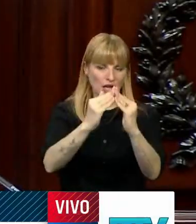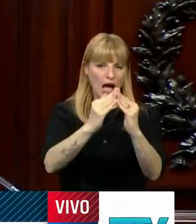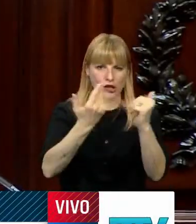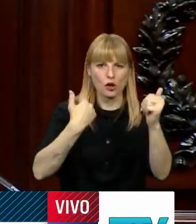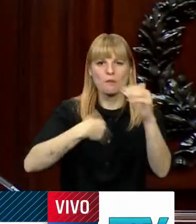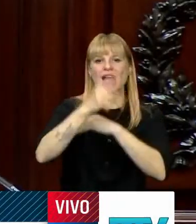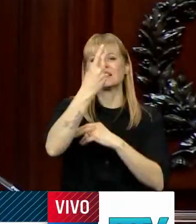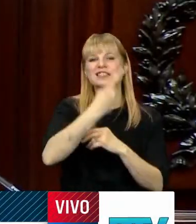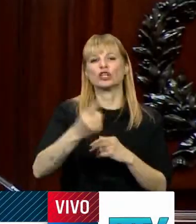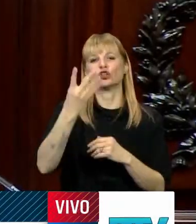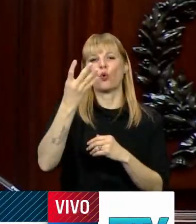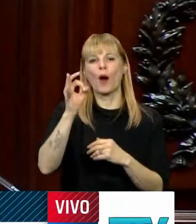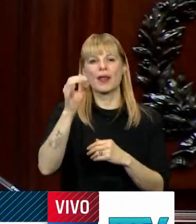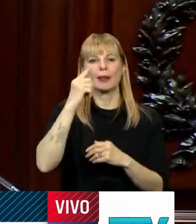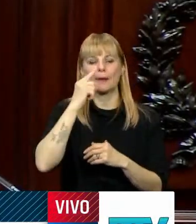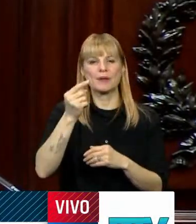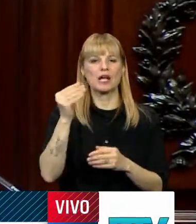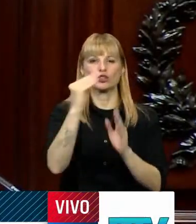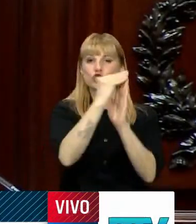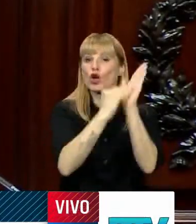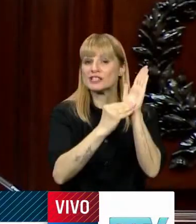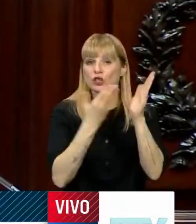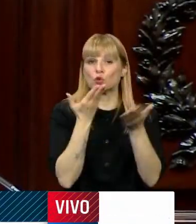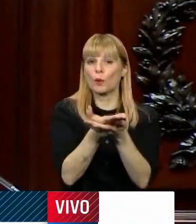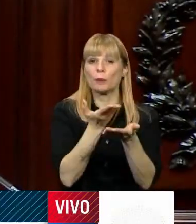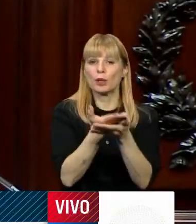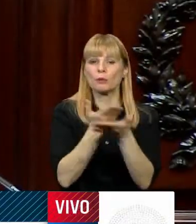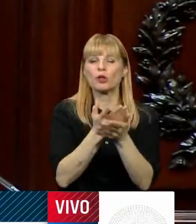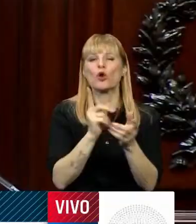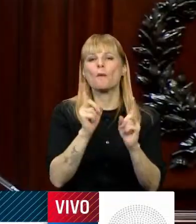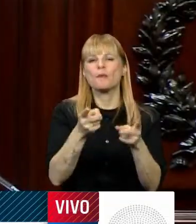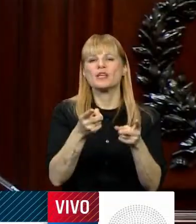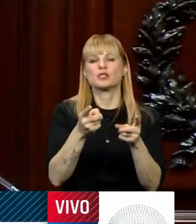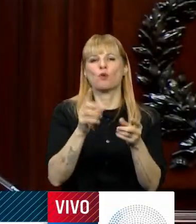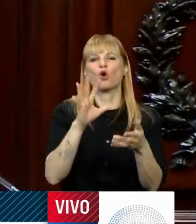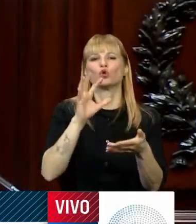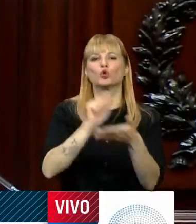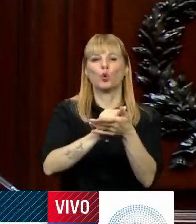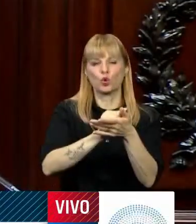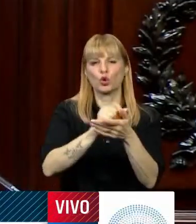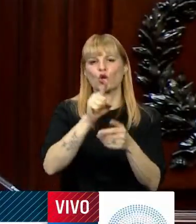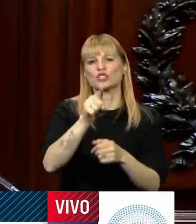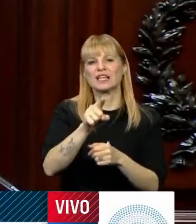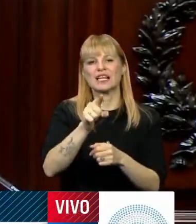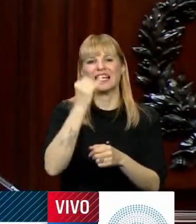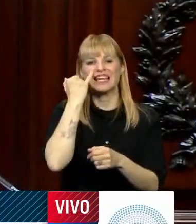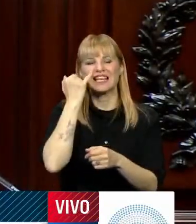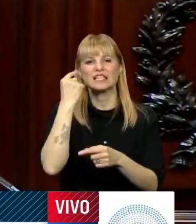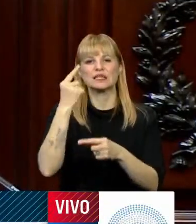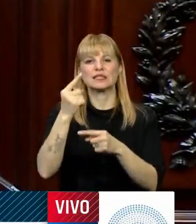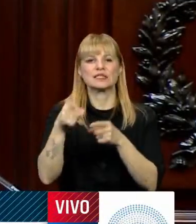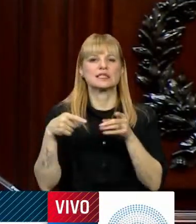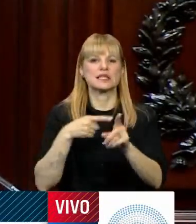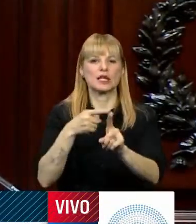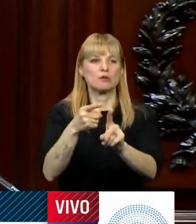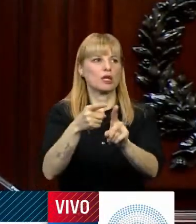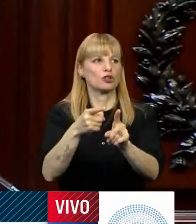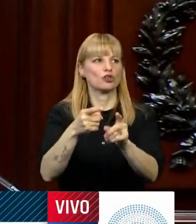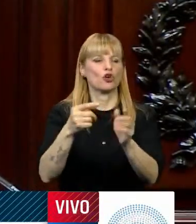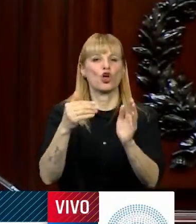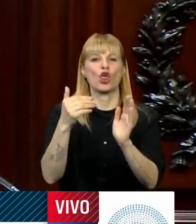de 140.000 solicitudes a través del sistema de turnos y seguimiento digital de la entidad.